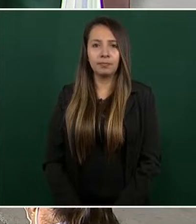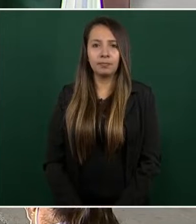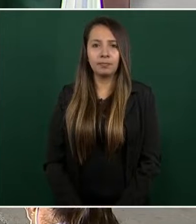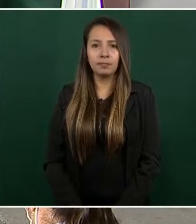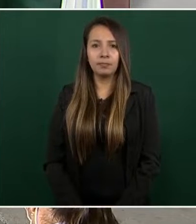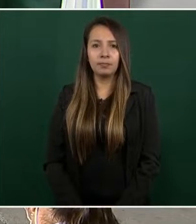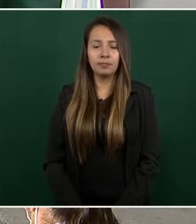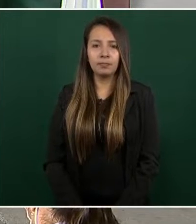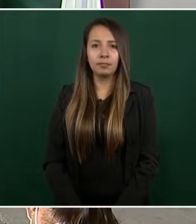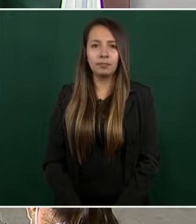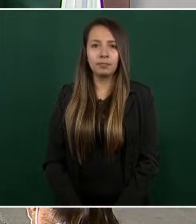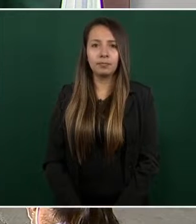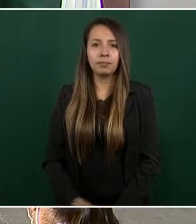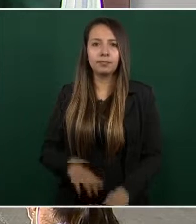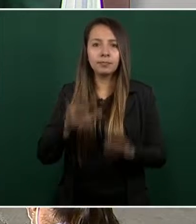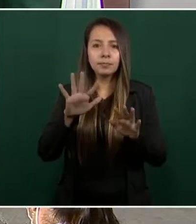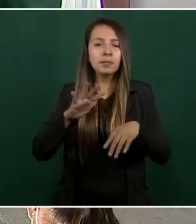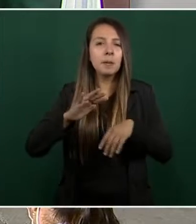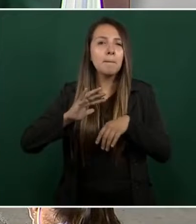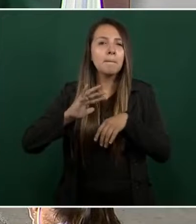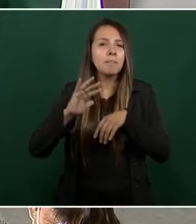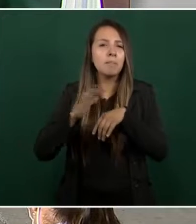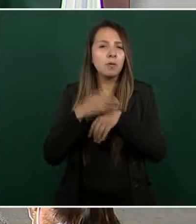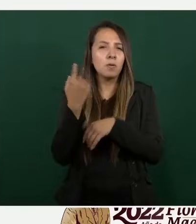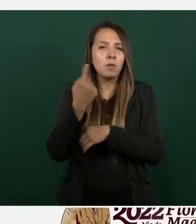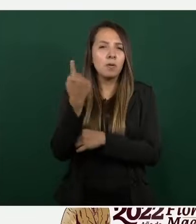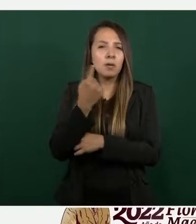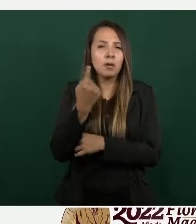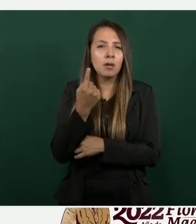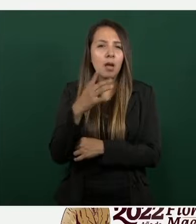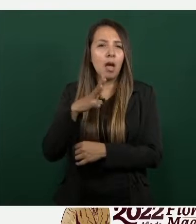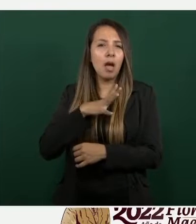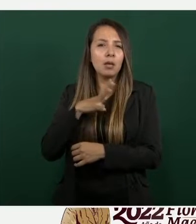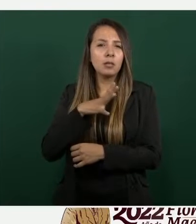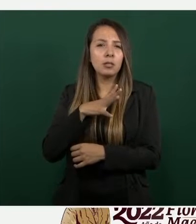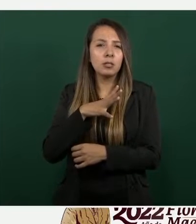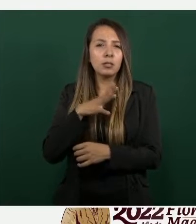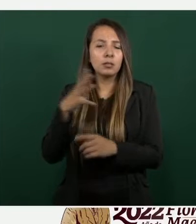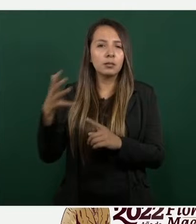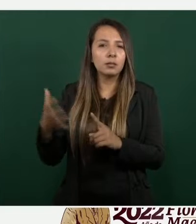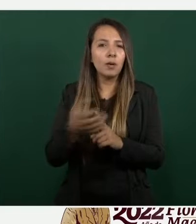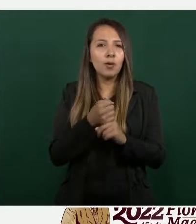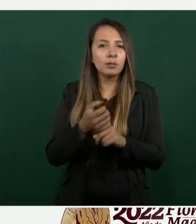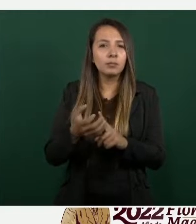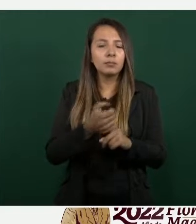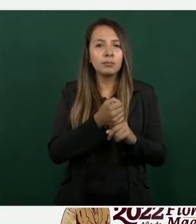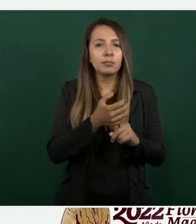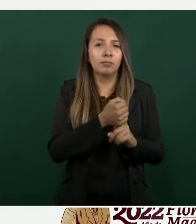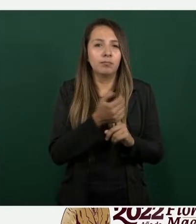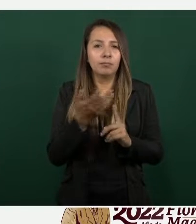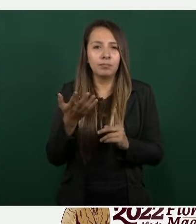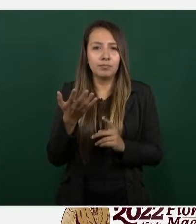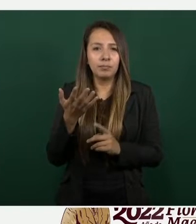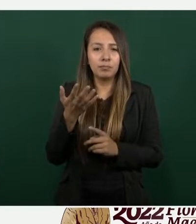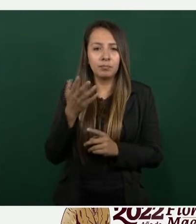¿Por qué se dan los resultados en secuestros? Con el trabajo de todas las unidades antisecuestros del